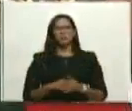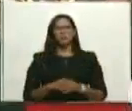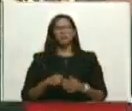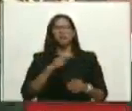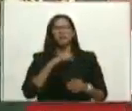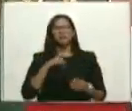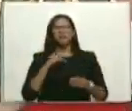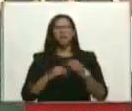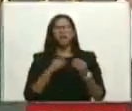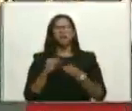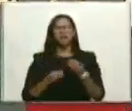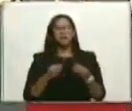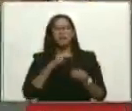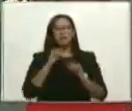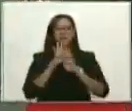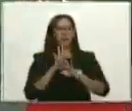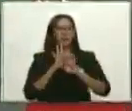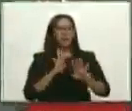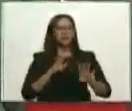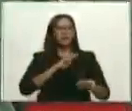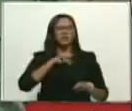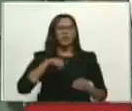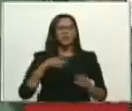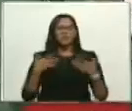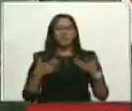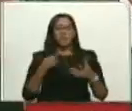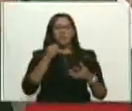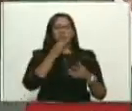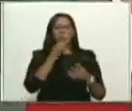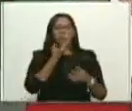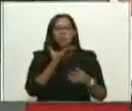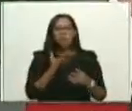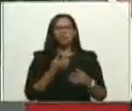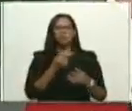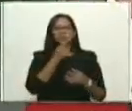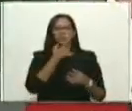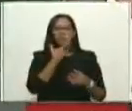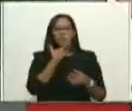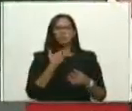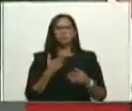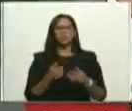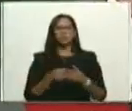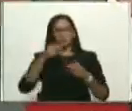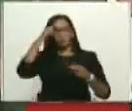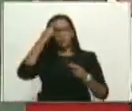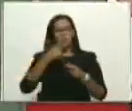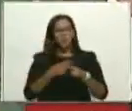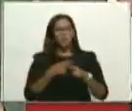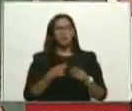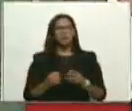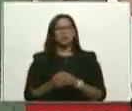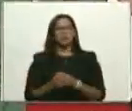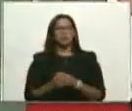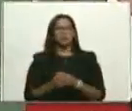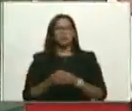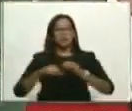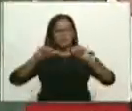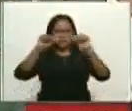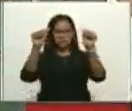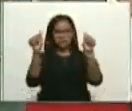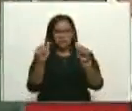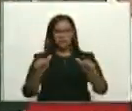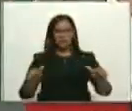Nosotros hicimos nuestras marchas, nuestros actos bonitos, le pusimos un homenaje, inauguramos la estatua